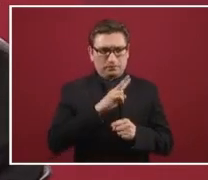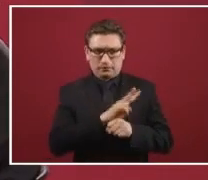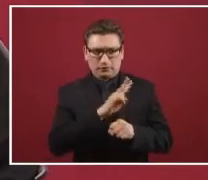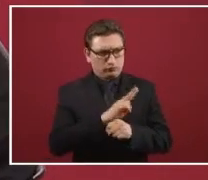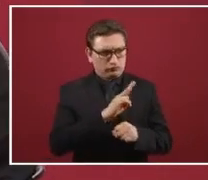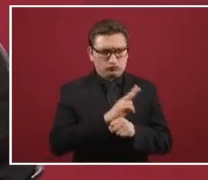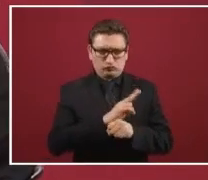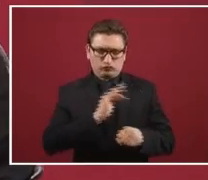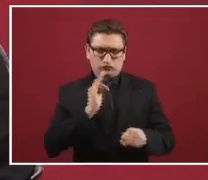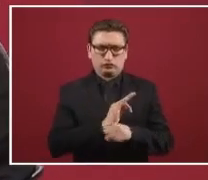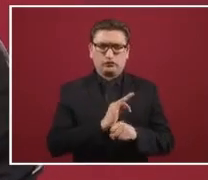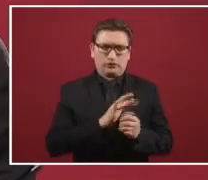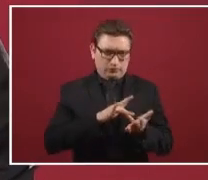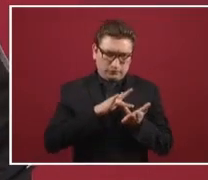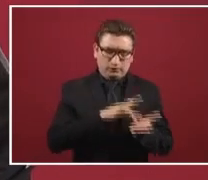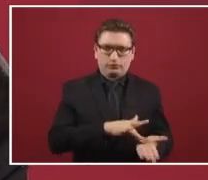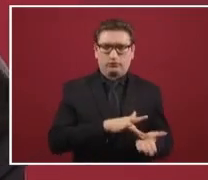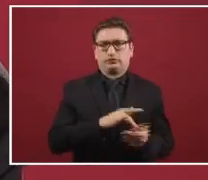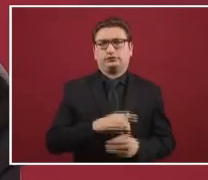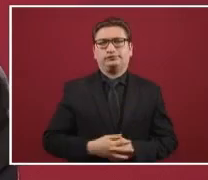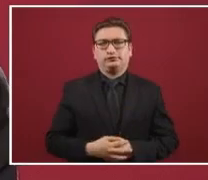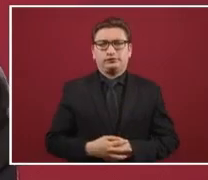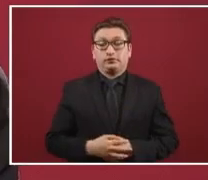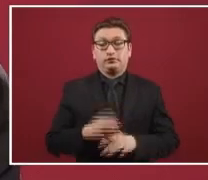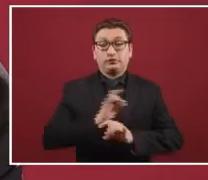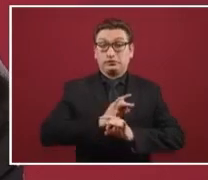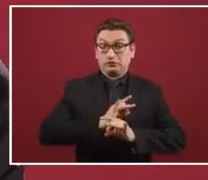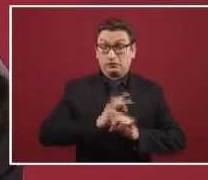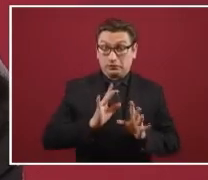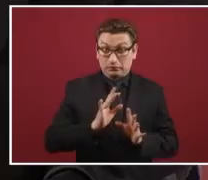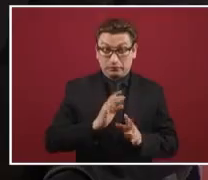apoyándolos, y en el caso de que se diera